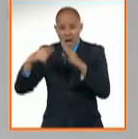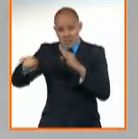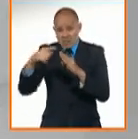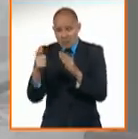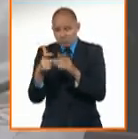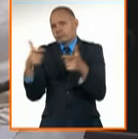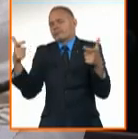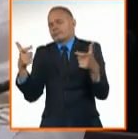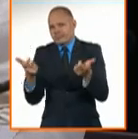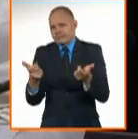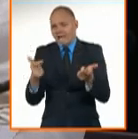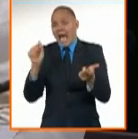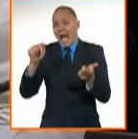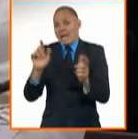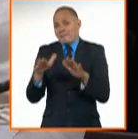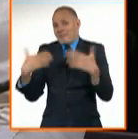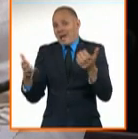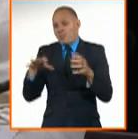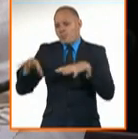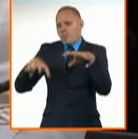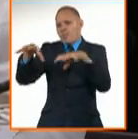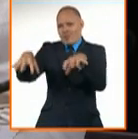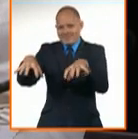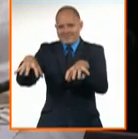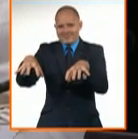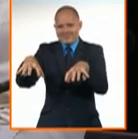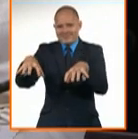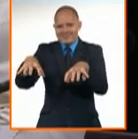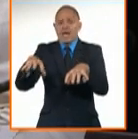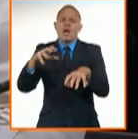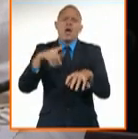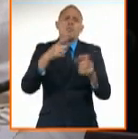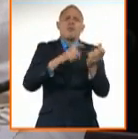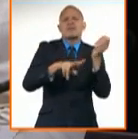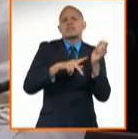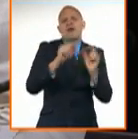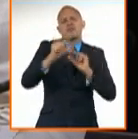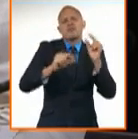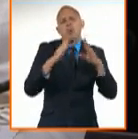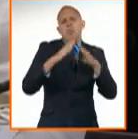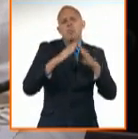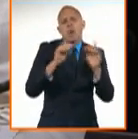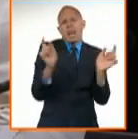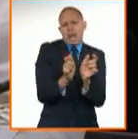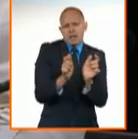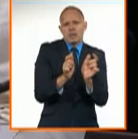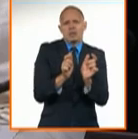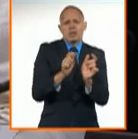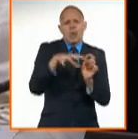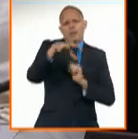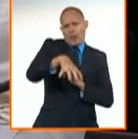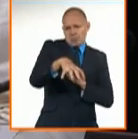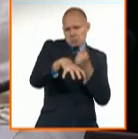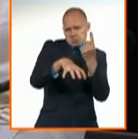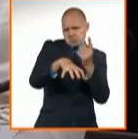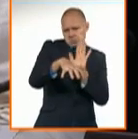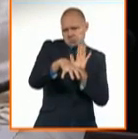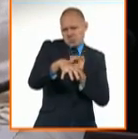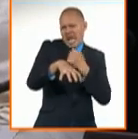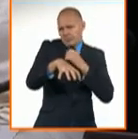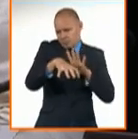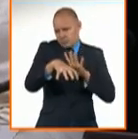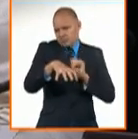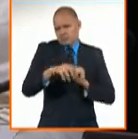nivel mayor de blog en condiciones normales es decir cuando cuando el sistema opera